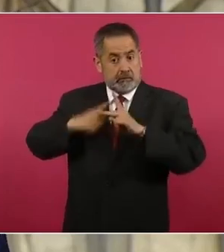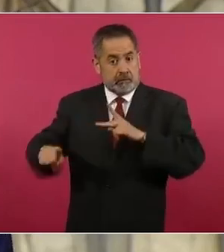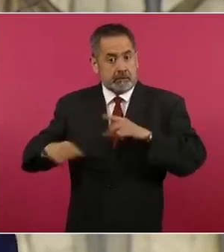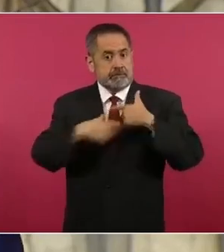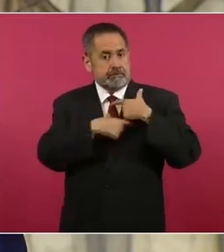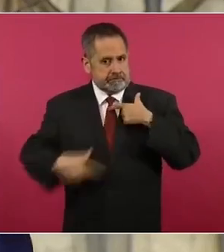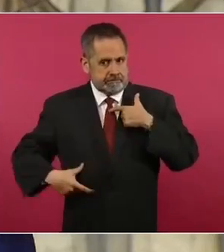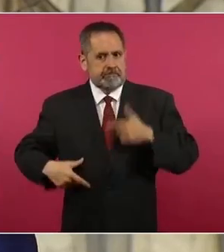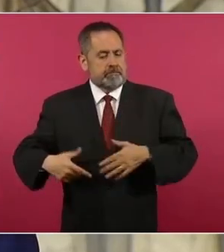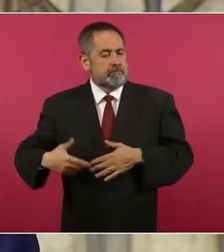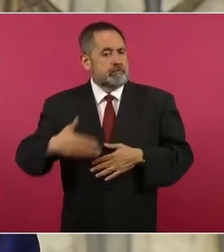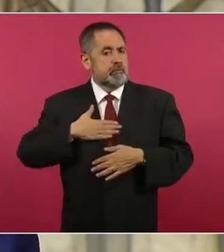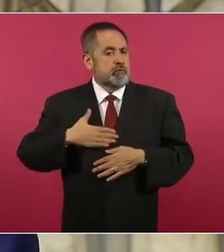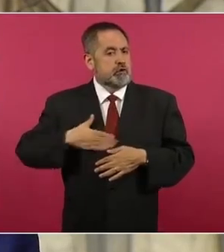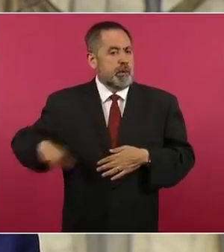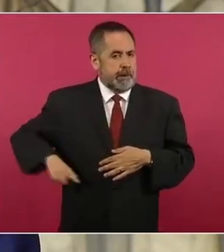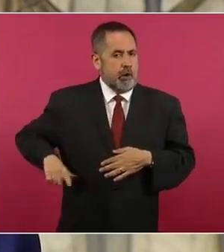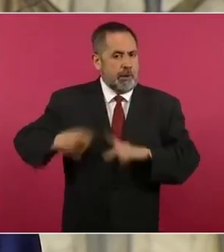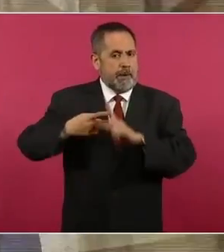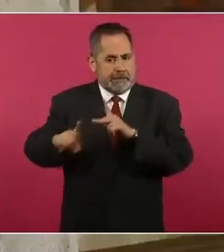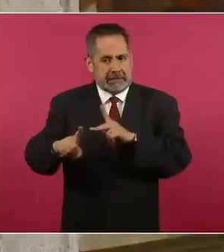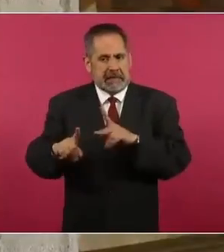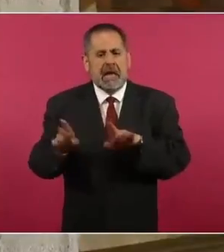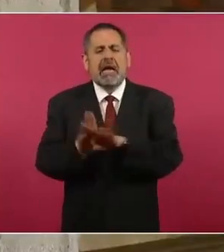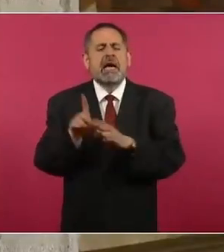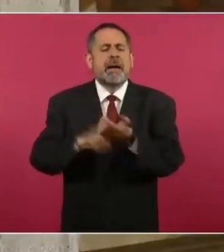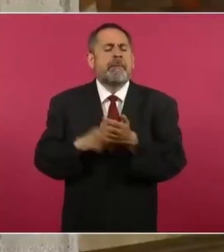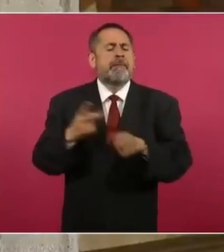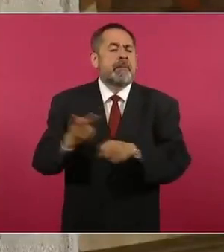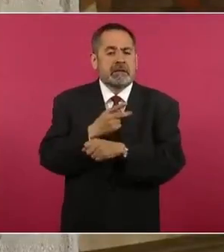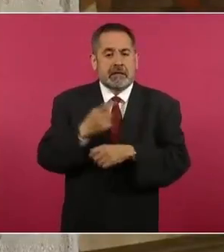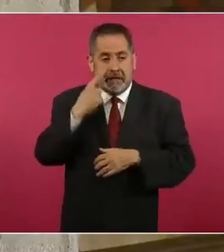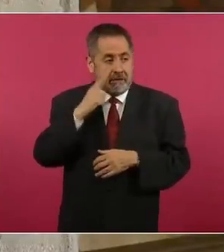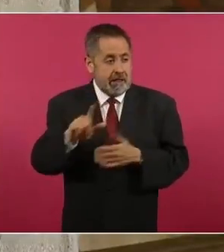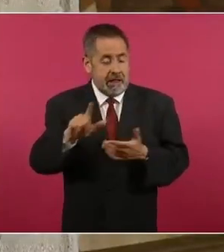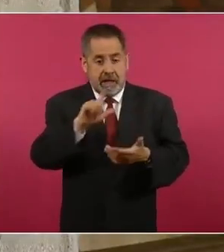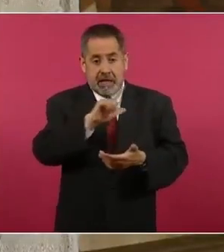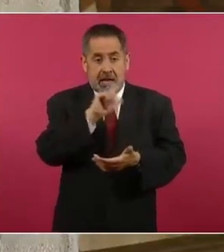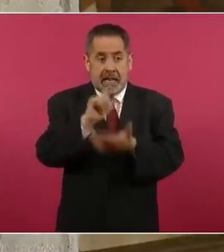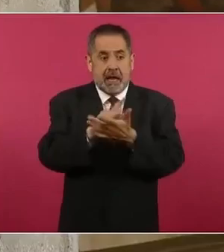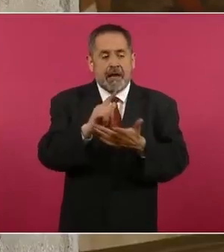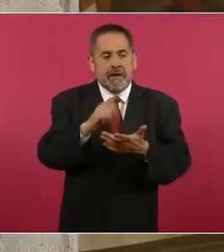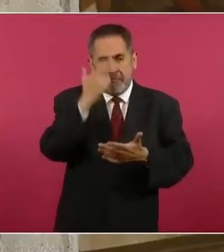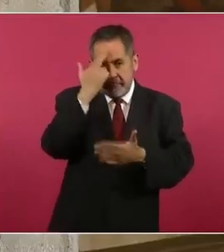el día de hoy, los delitos del fuero federal han bajado en